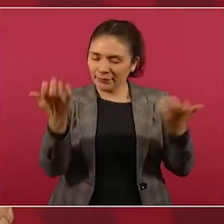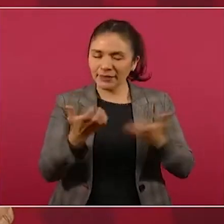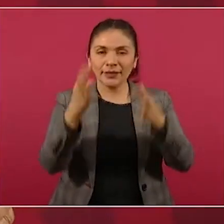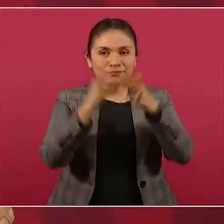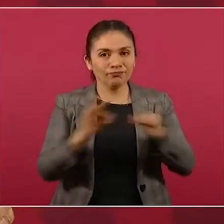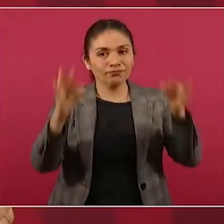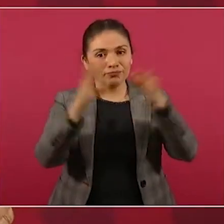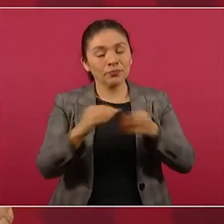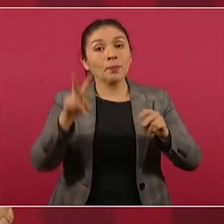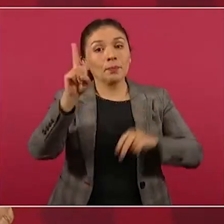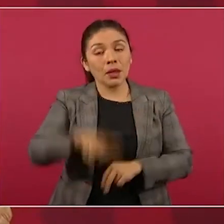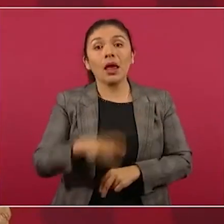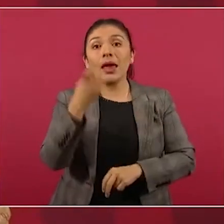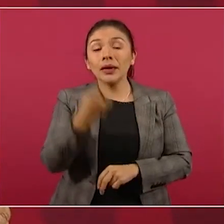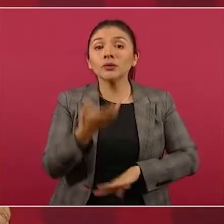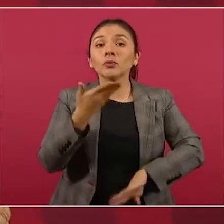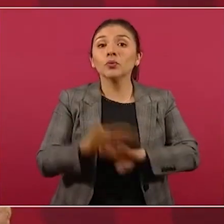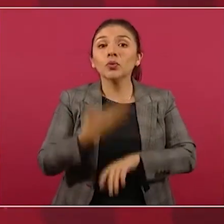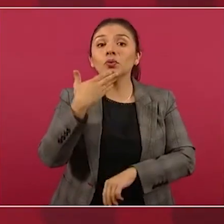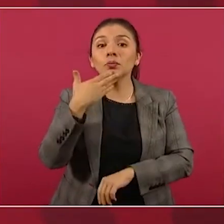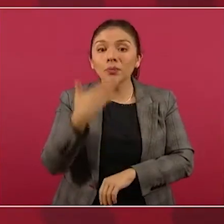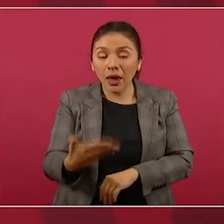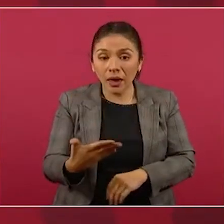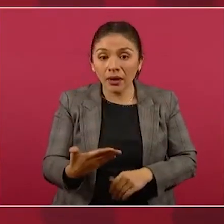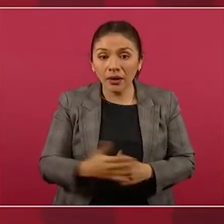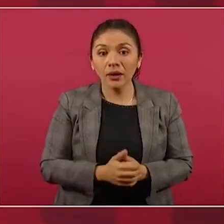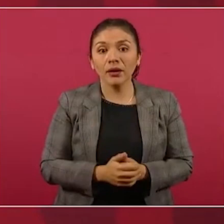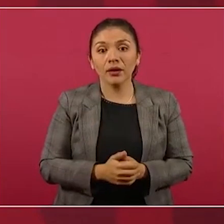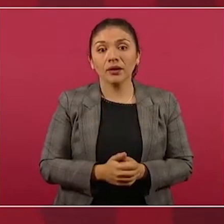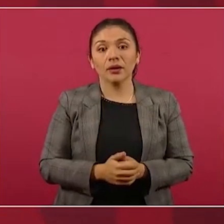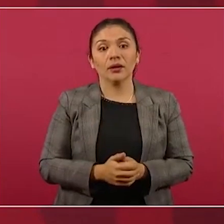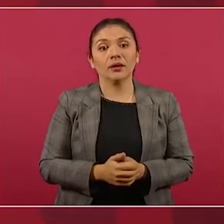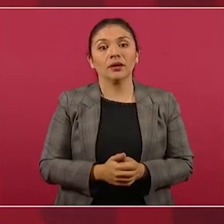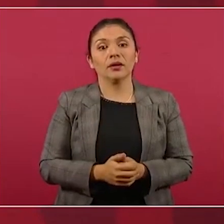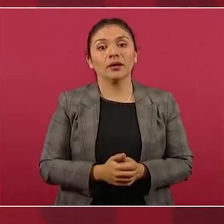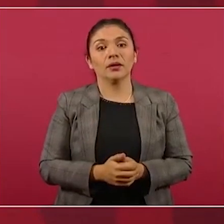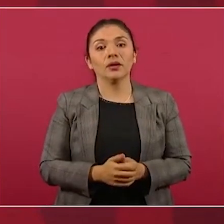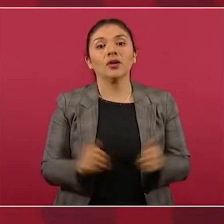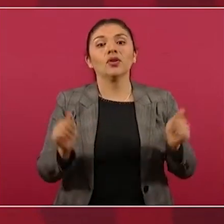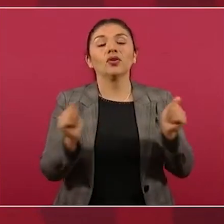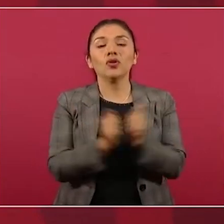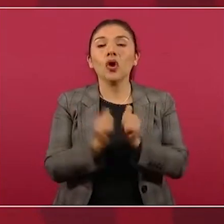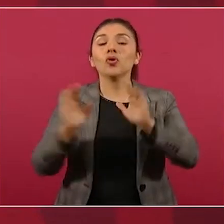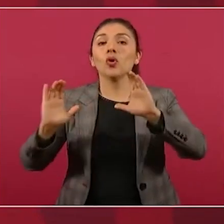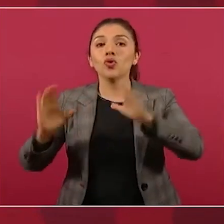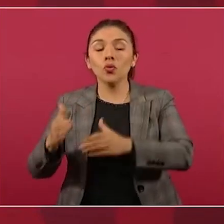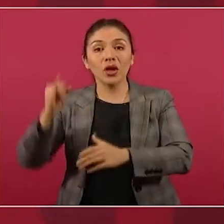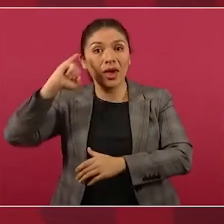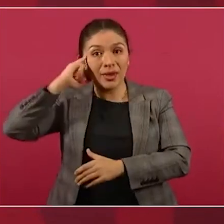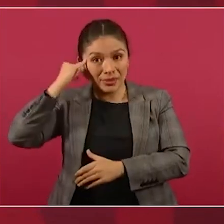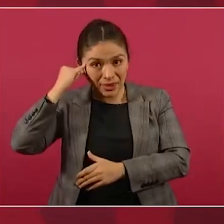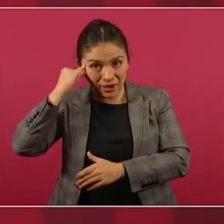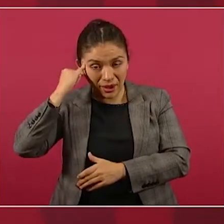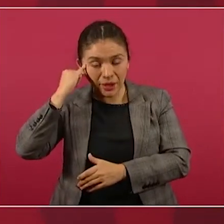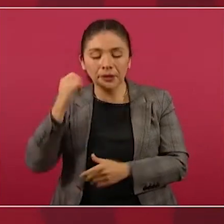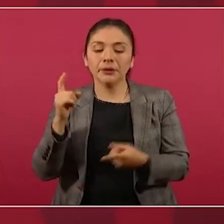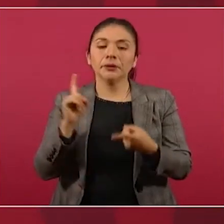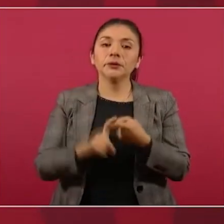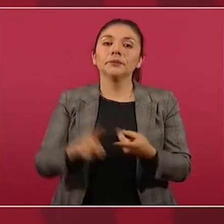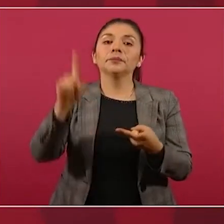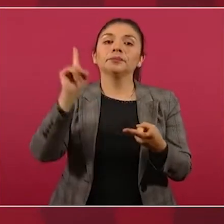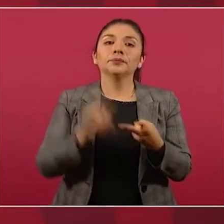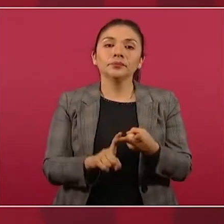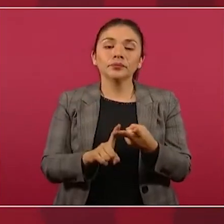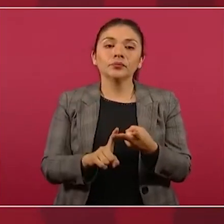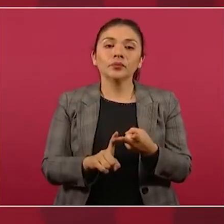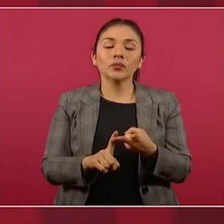informe. Pero estamos muy bien. ¿Sí? Hay corrupción con en la Procuraduría Agraria. Con las comunidades indígenas. Con